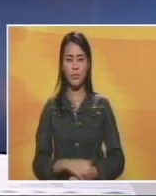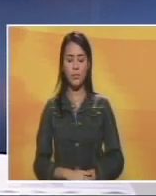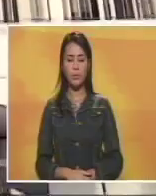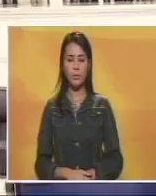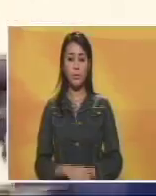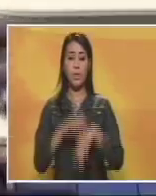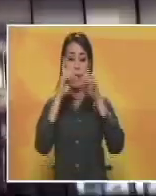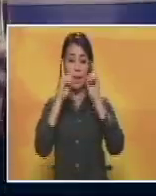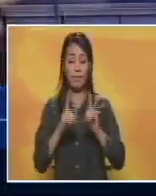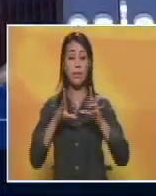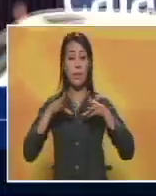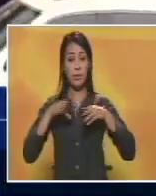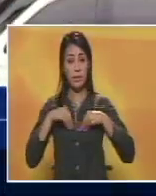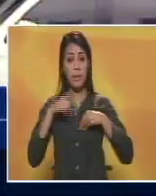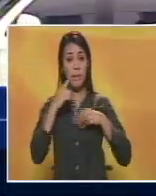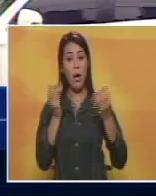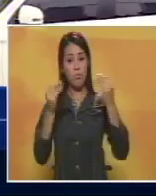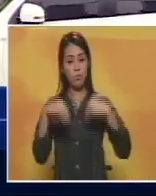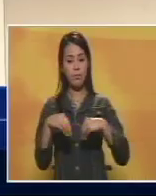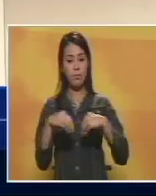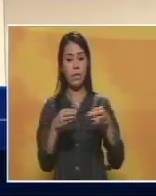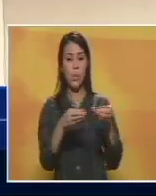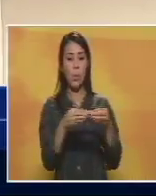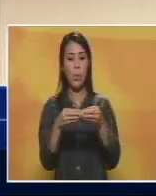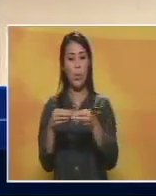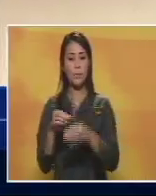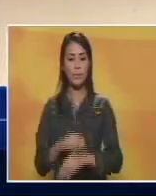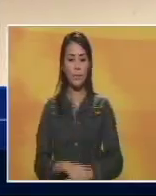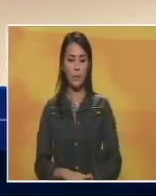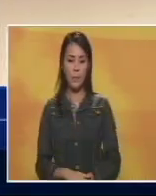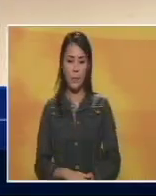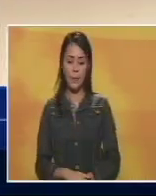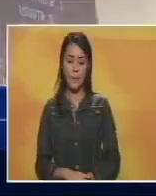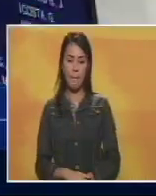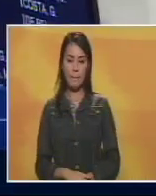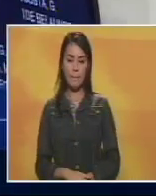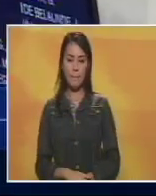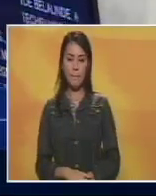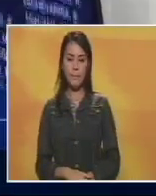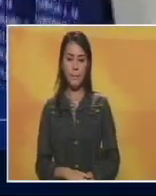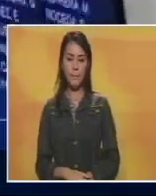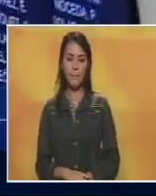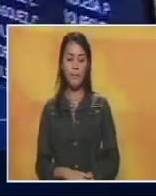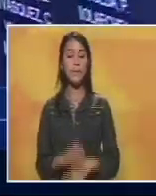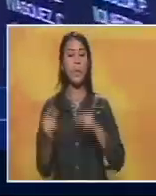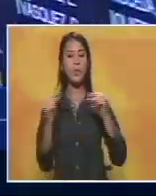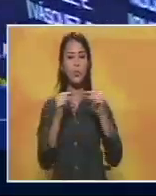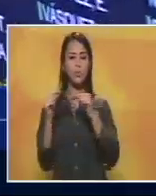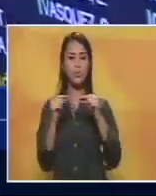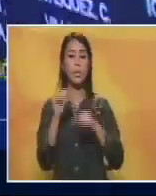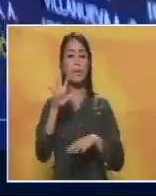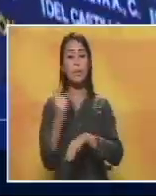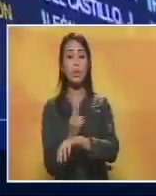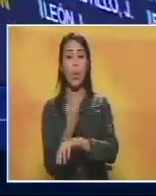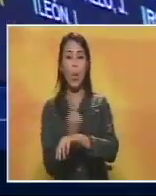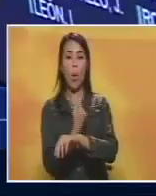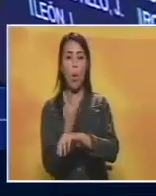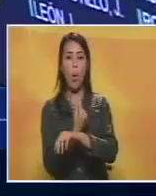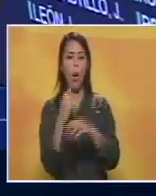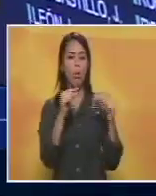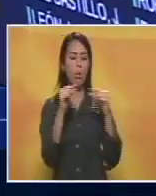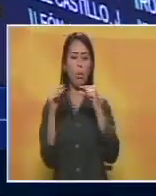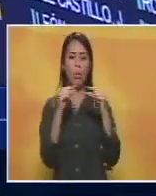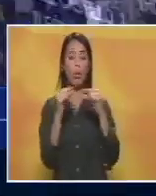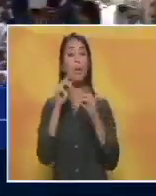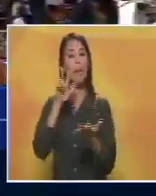La decisión fue aceptada por unanimidad de los 112 legisladores presentes en el hemiciclo tras un debate de más de 5 horas. La